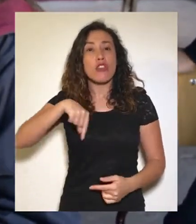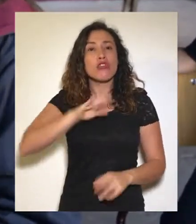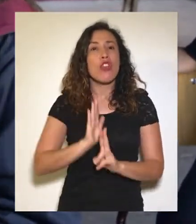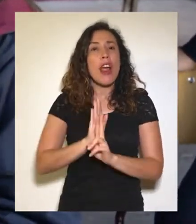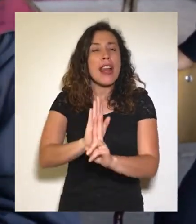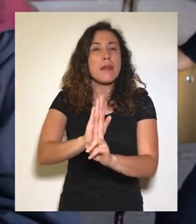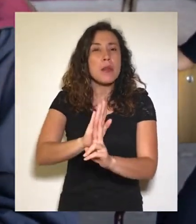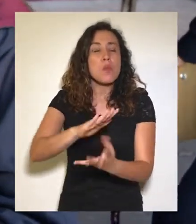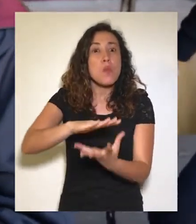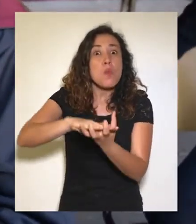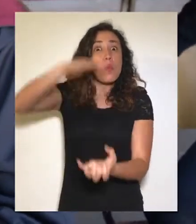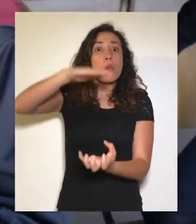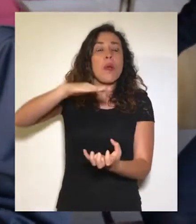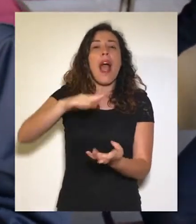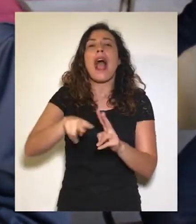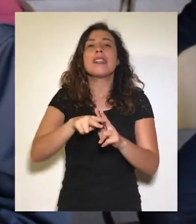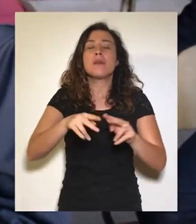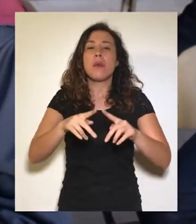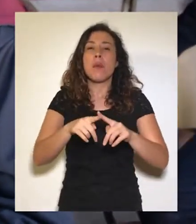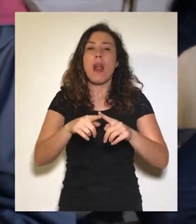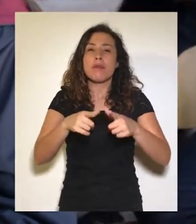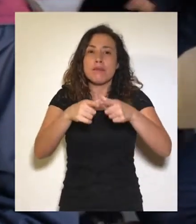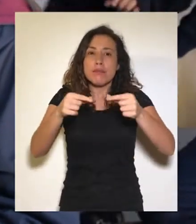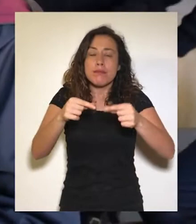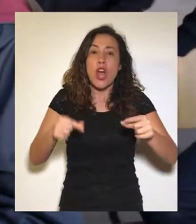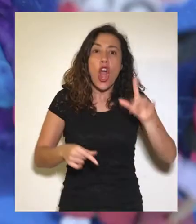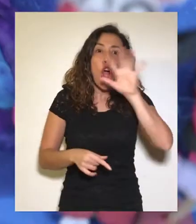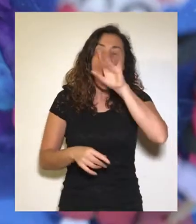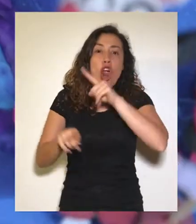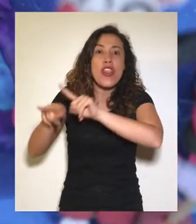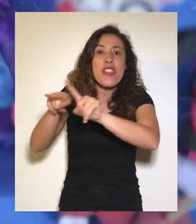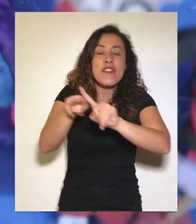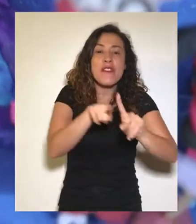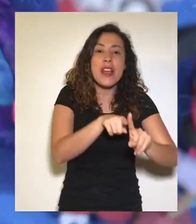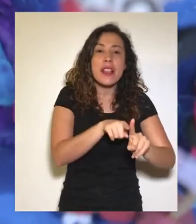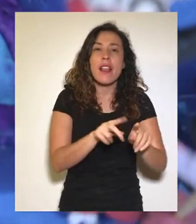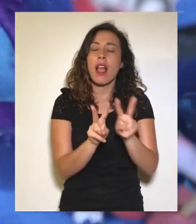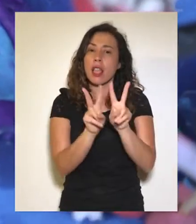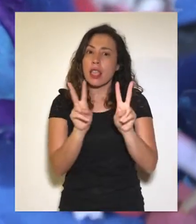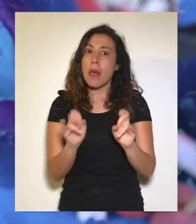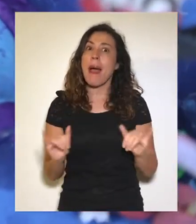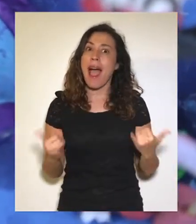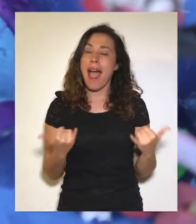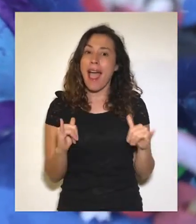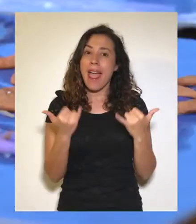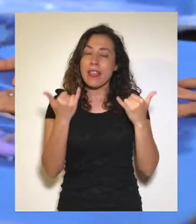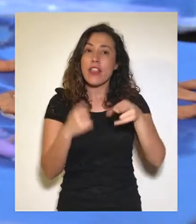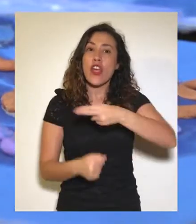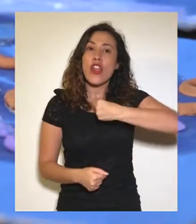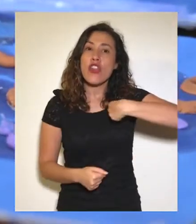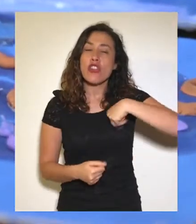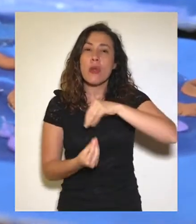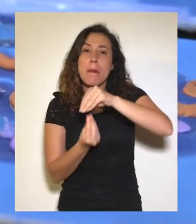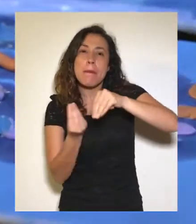representamos el magnetismo haciendo capas de diferentes colores. Y este poema